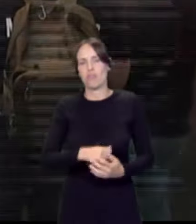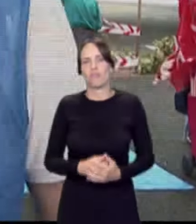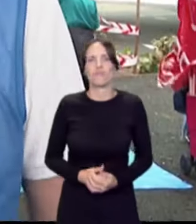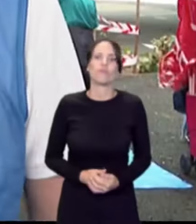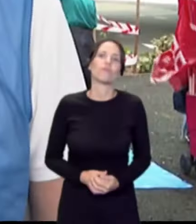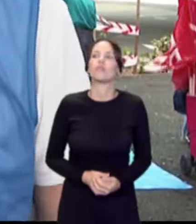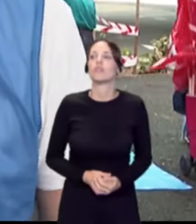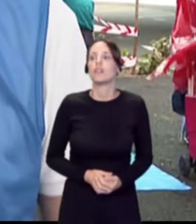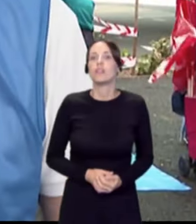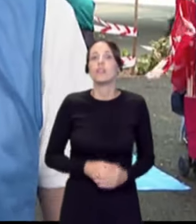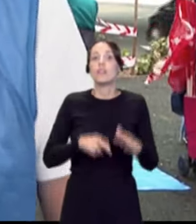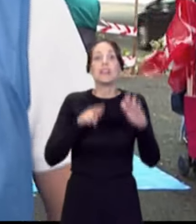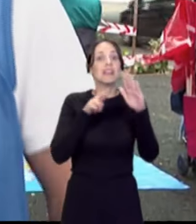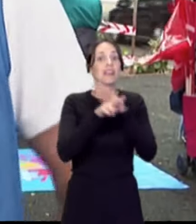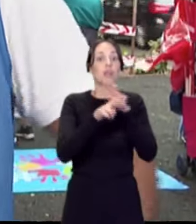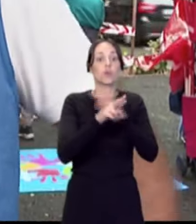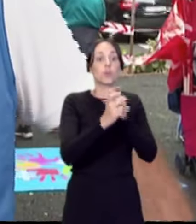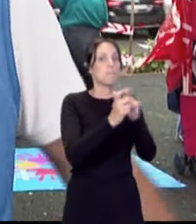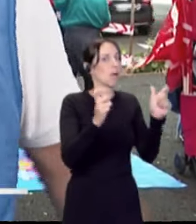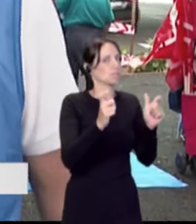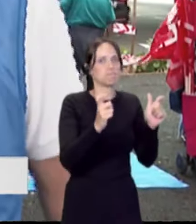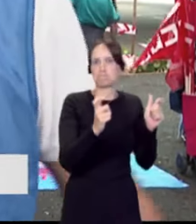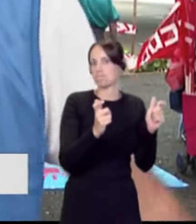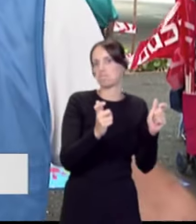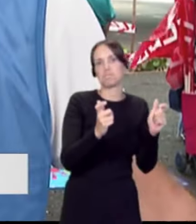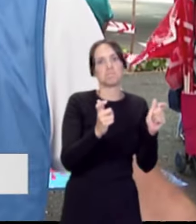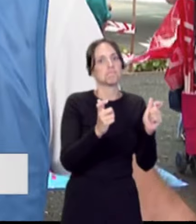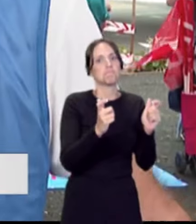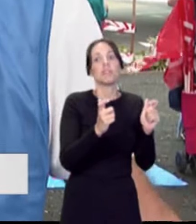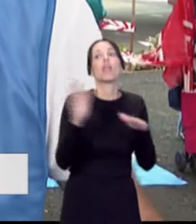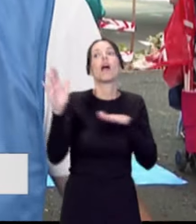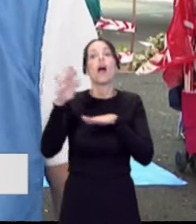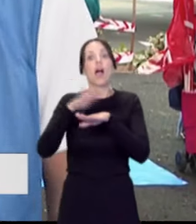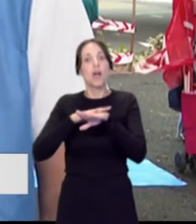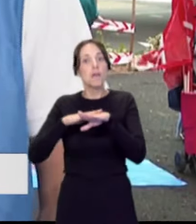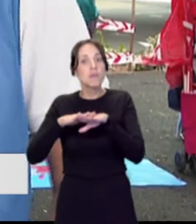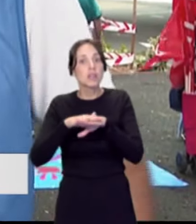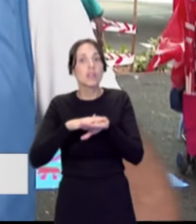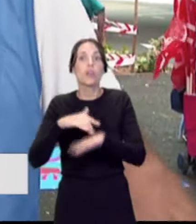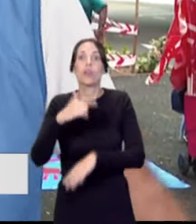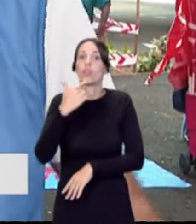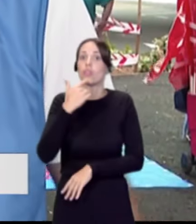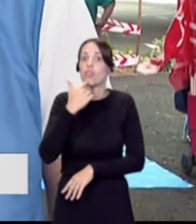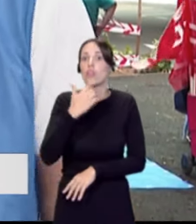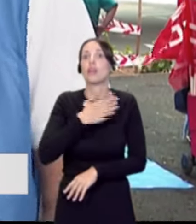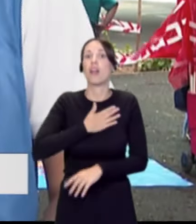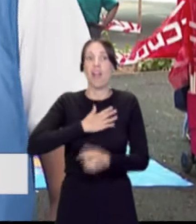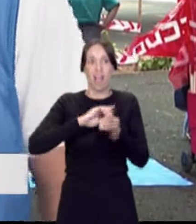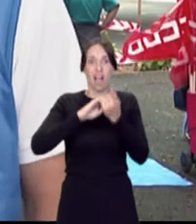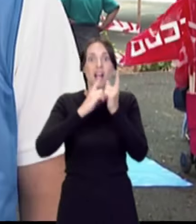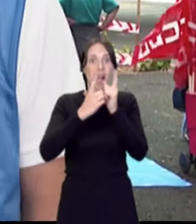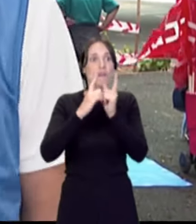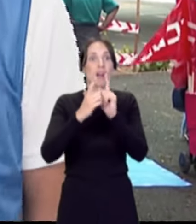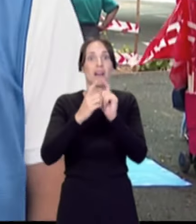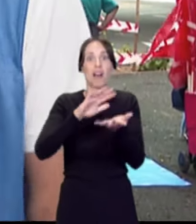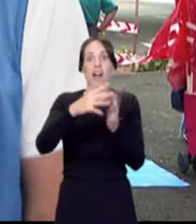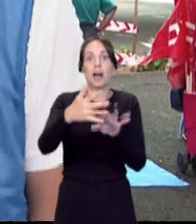No se han aumentado los medios. Hay intención por parte de la Administración de poner cambios, pero en la